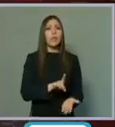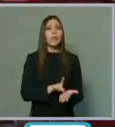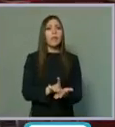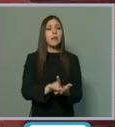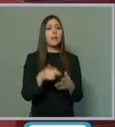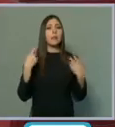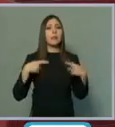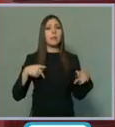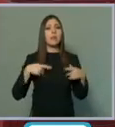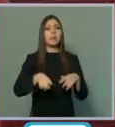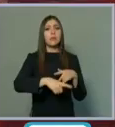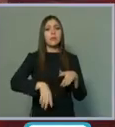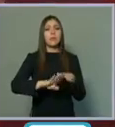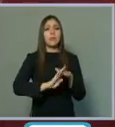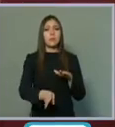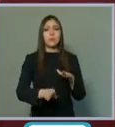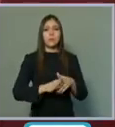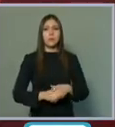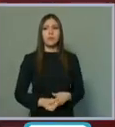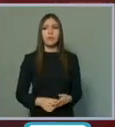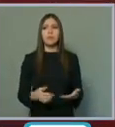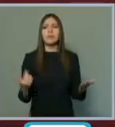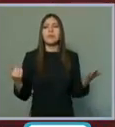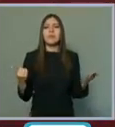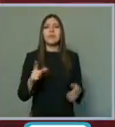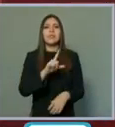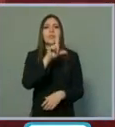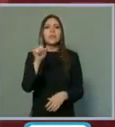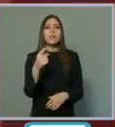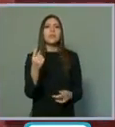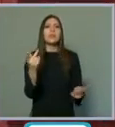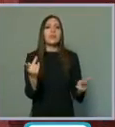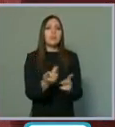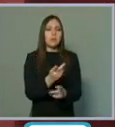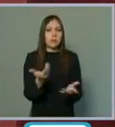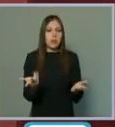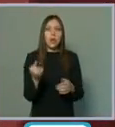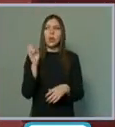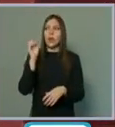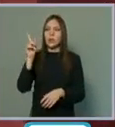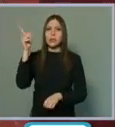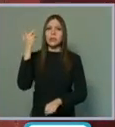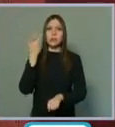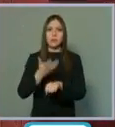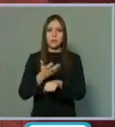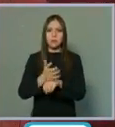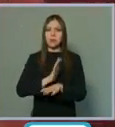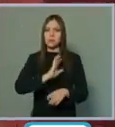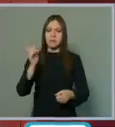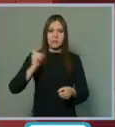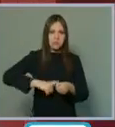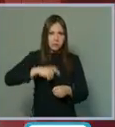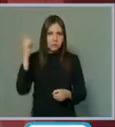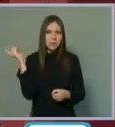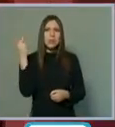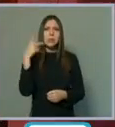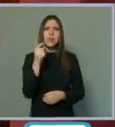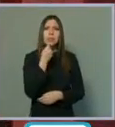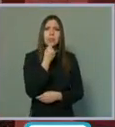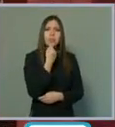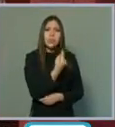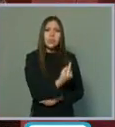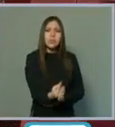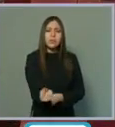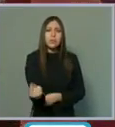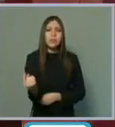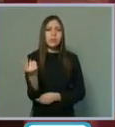Pero entonces, ¿qué es lo que va a pasar? O sea, ¿cuál es el siguiente paso? Sabemos que, ya Estados Unidos se sale, pero pues todos estos niños, sobre todo,